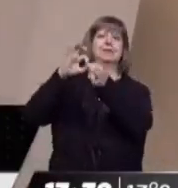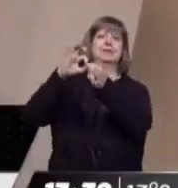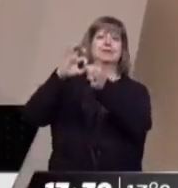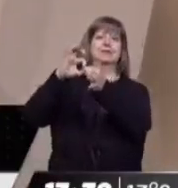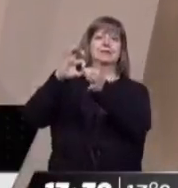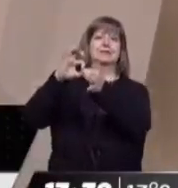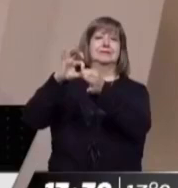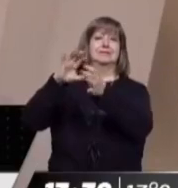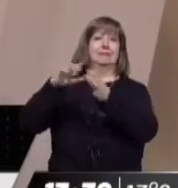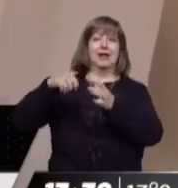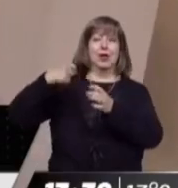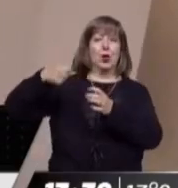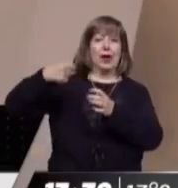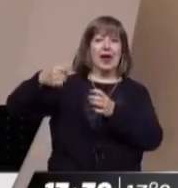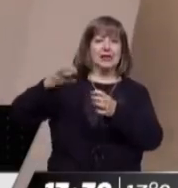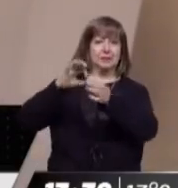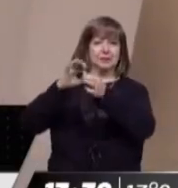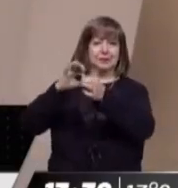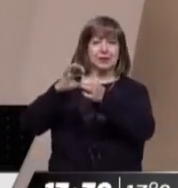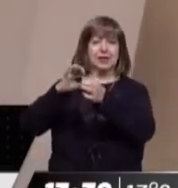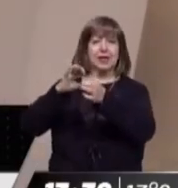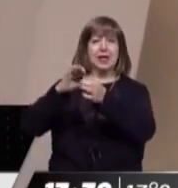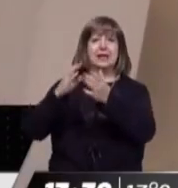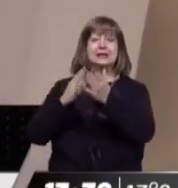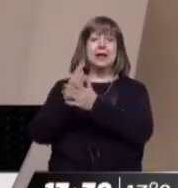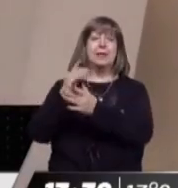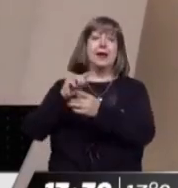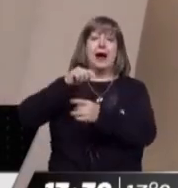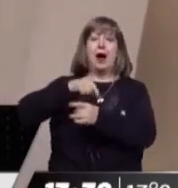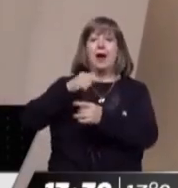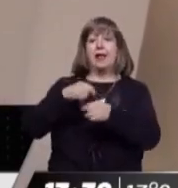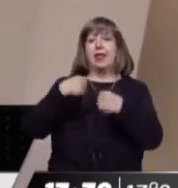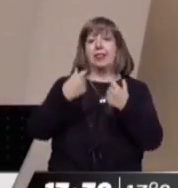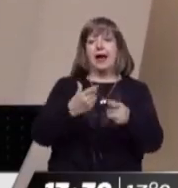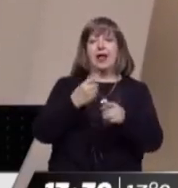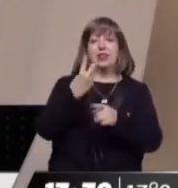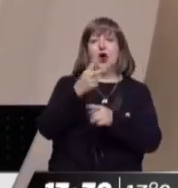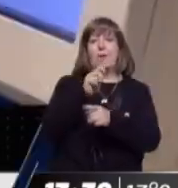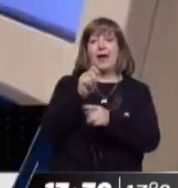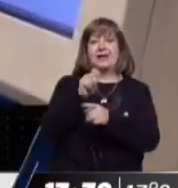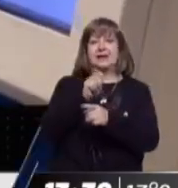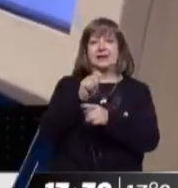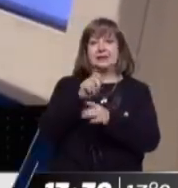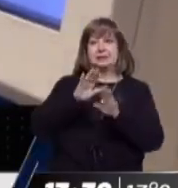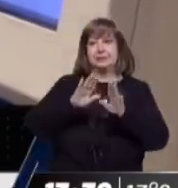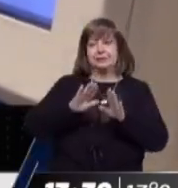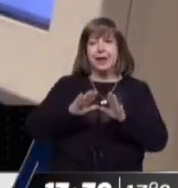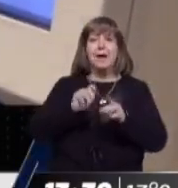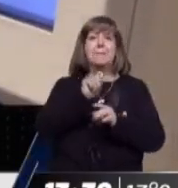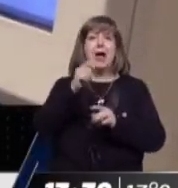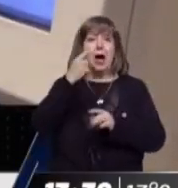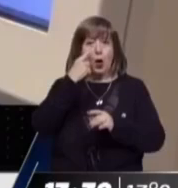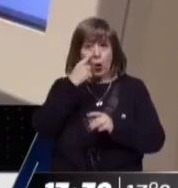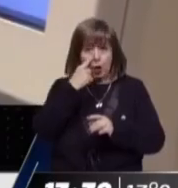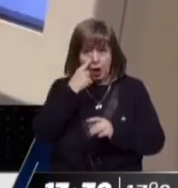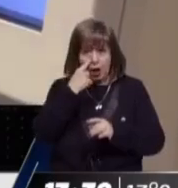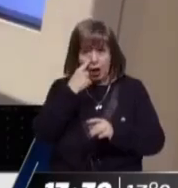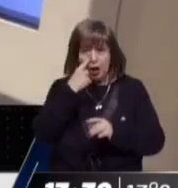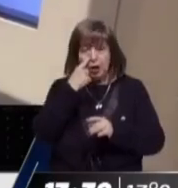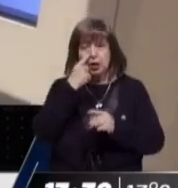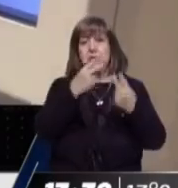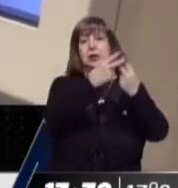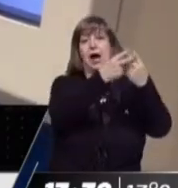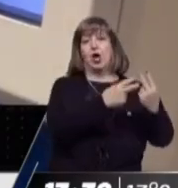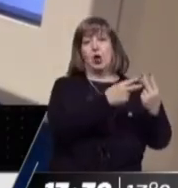de hace 2 meses. Siempre va a tener un rezago, se llama así, un rezago de 2 meses. Entonces, a partir de julio ya no conviven